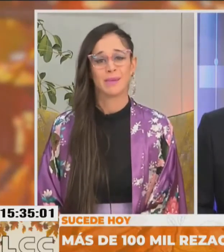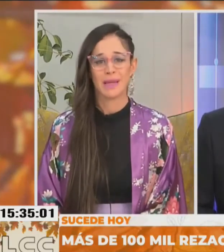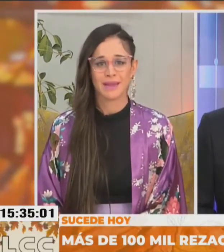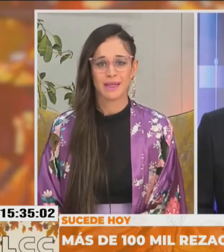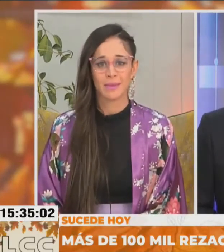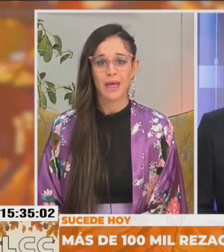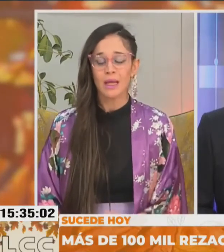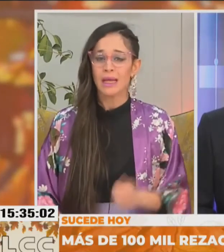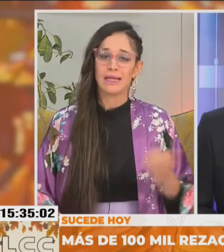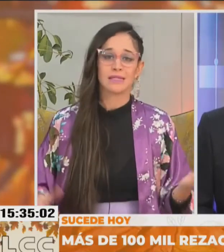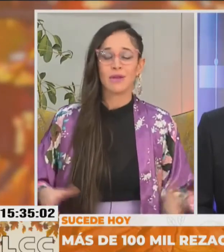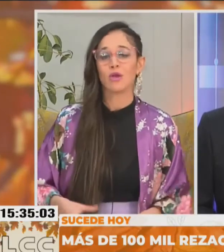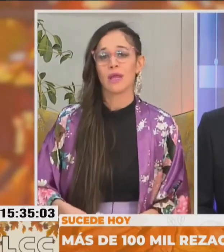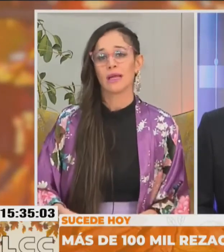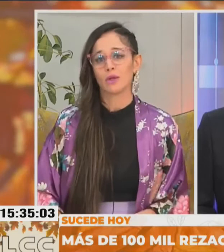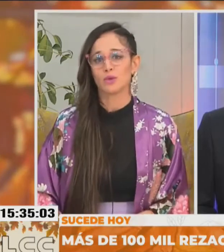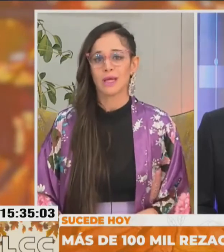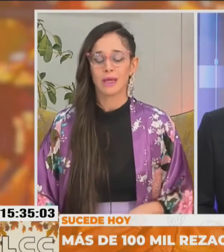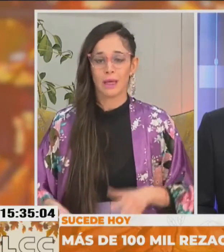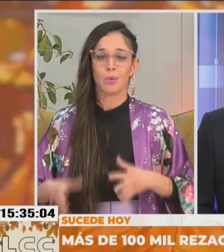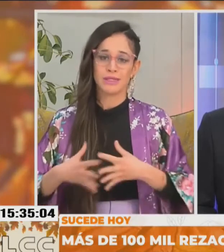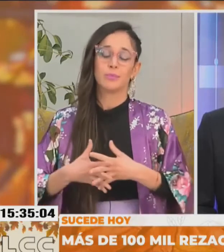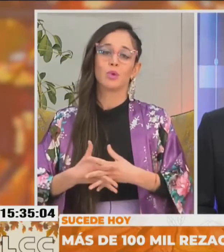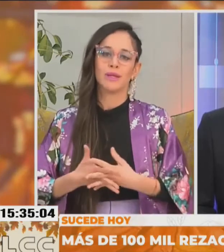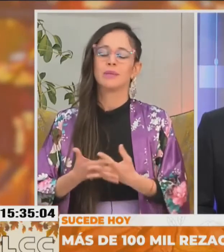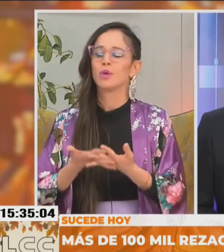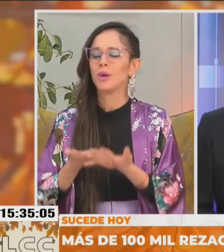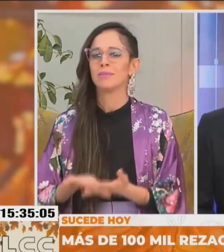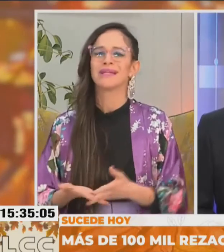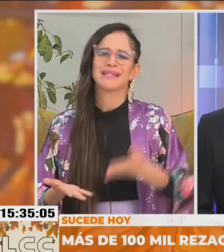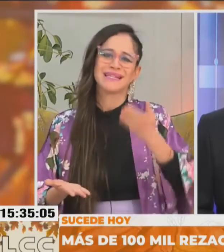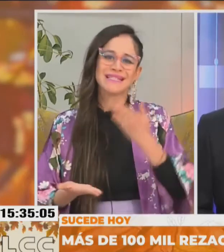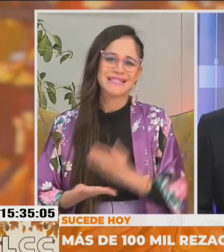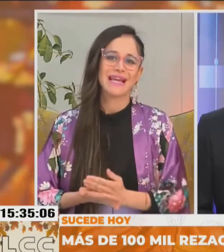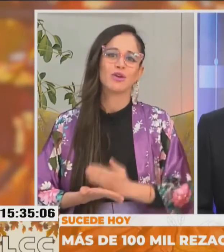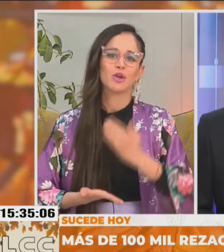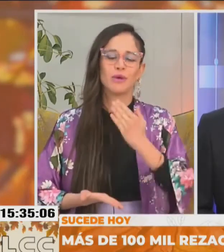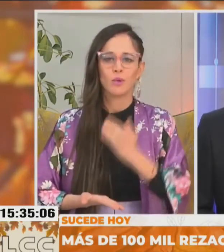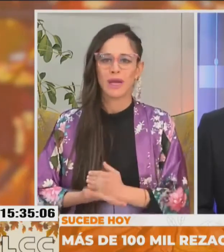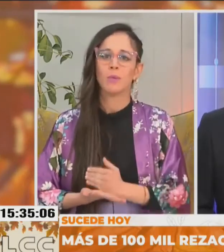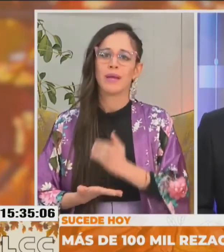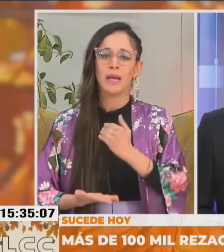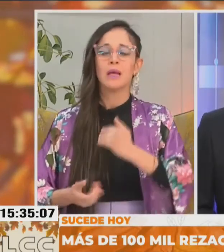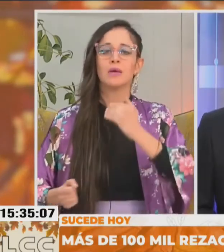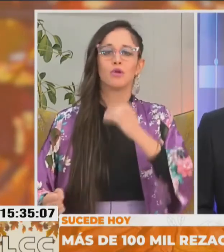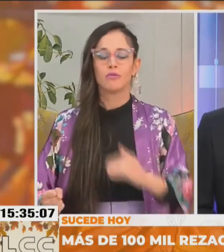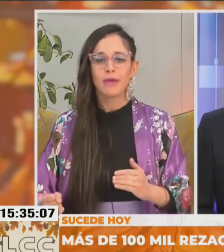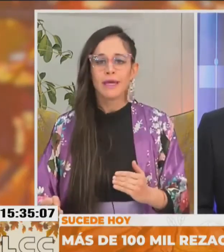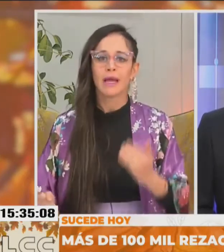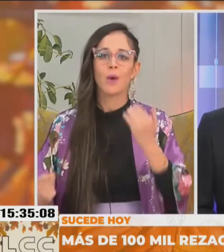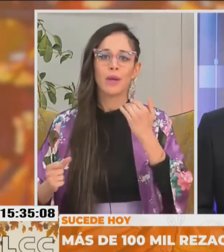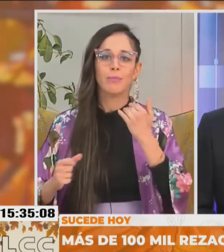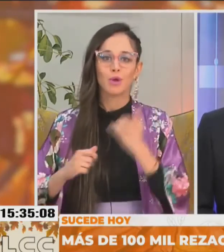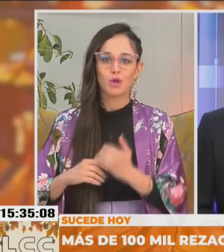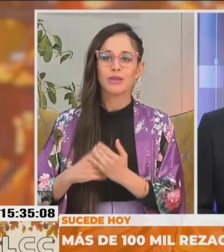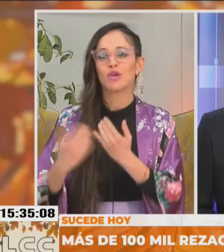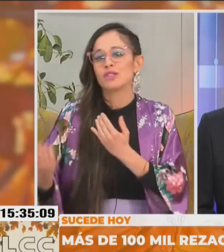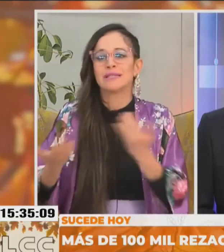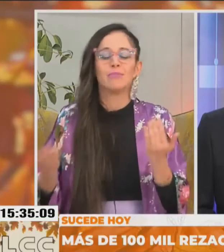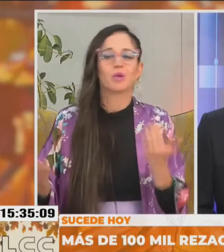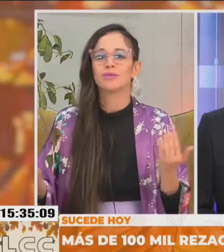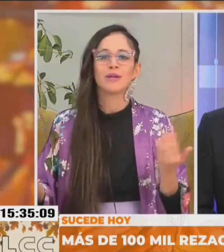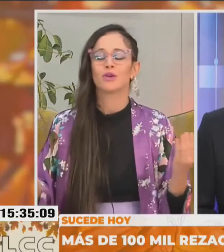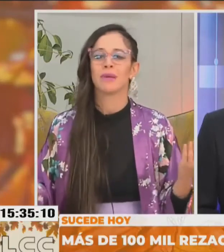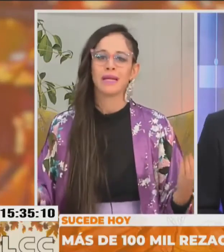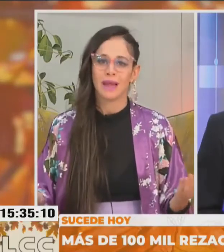tema de la pandemia. La cifra hoy día, claro, tú dices que puede ser prudente, pero igualmente se hace necesario que nos vacunemos para volver a una pronta, o no sé si